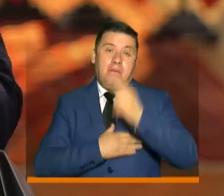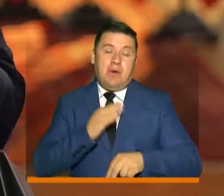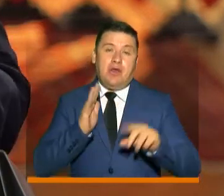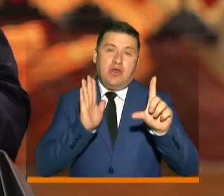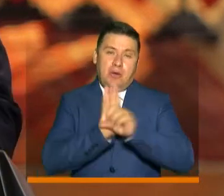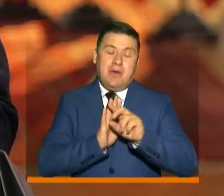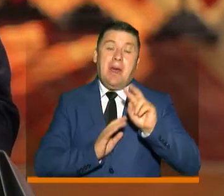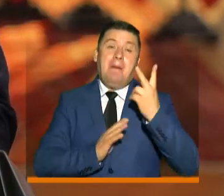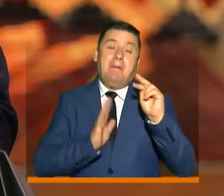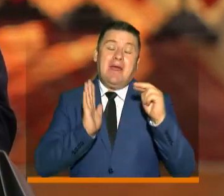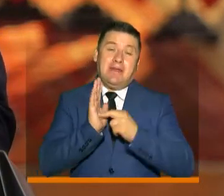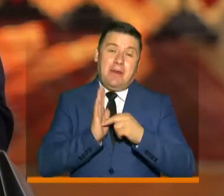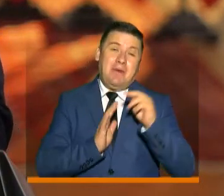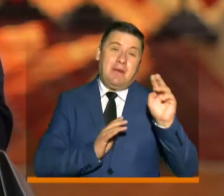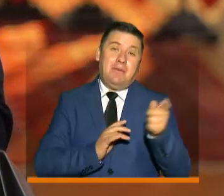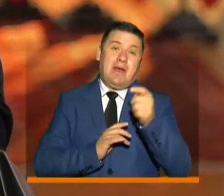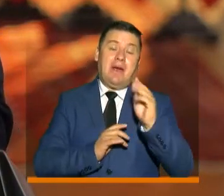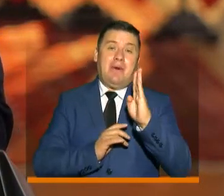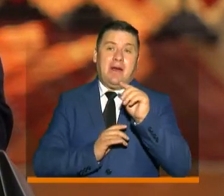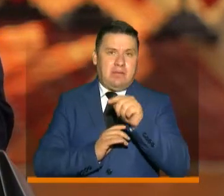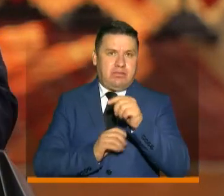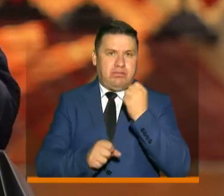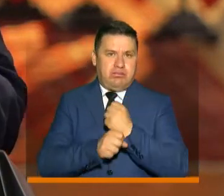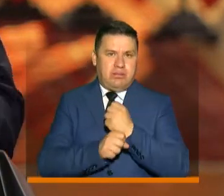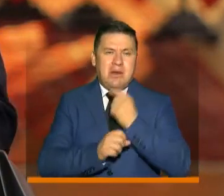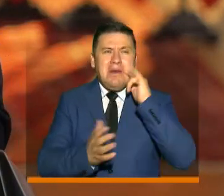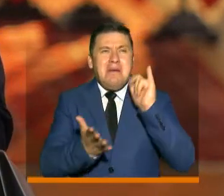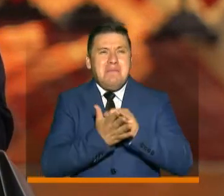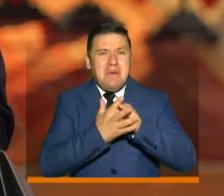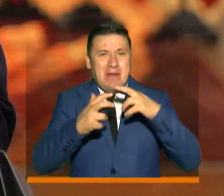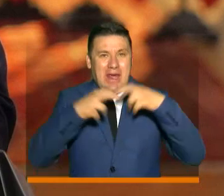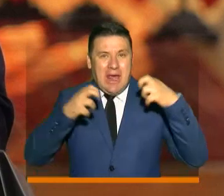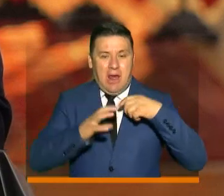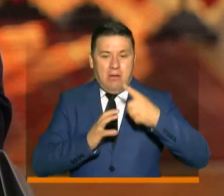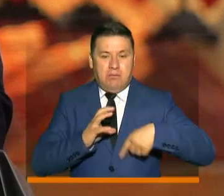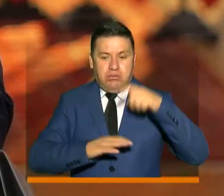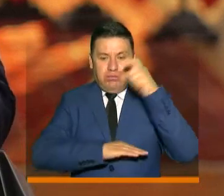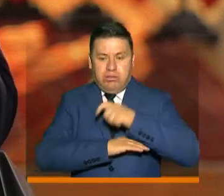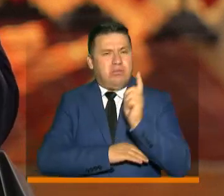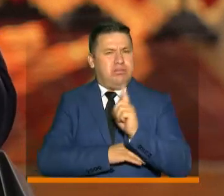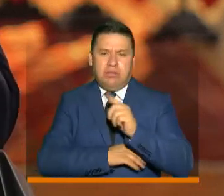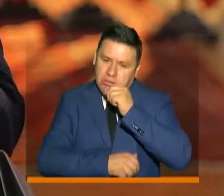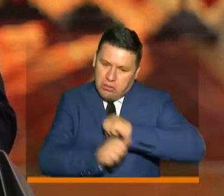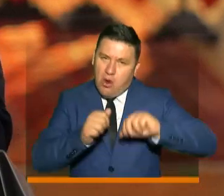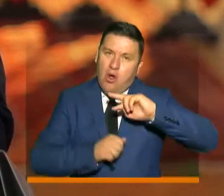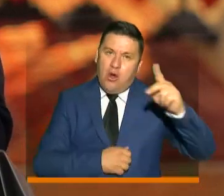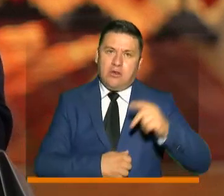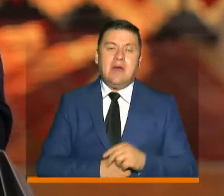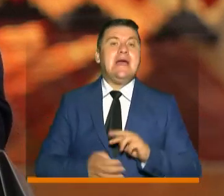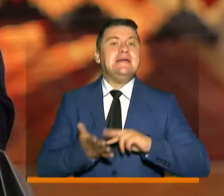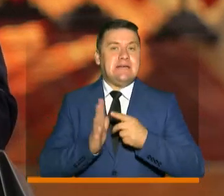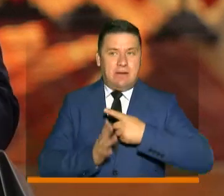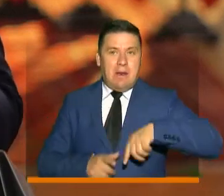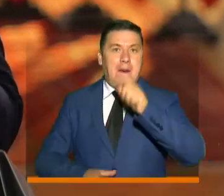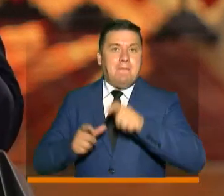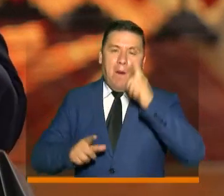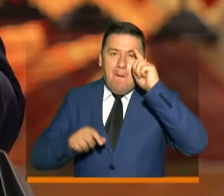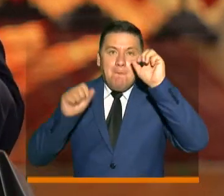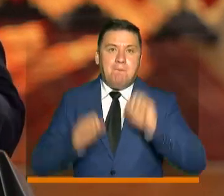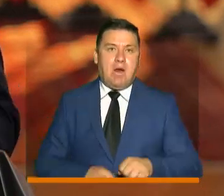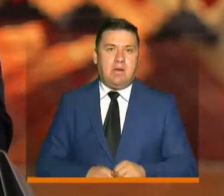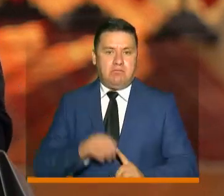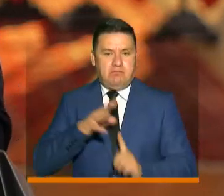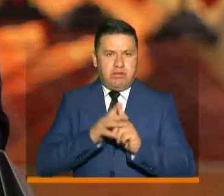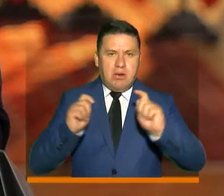de energías no convencionales estos hechos nos demuestran que cuando hay voluntad es posible